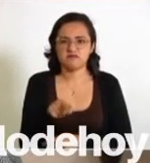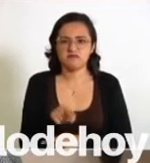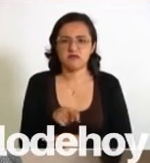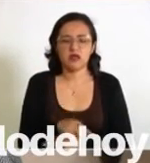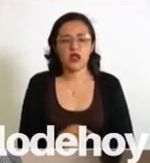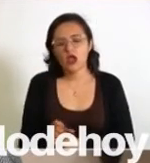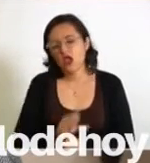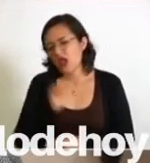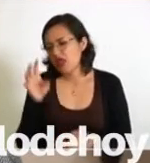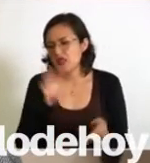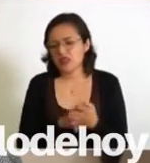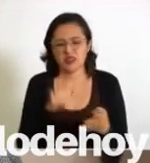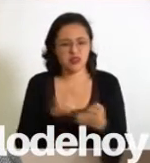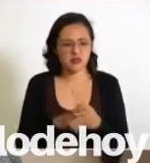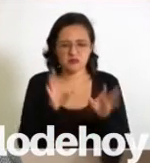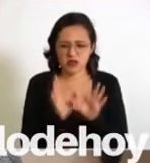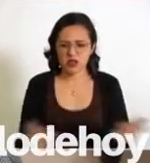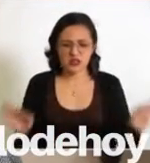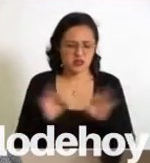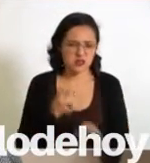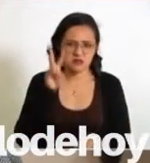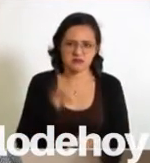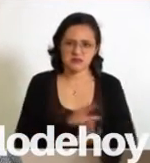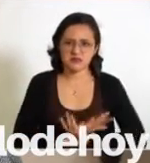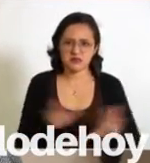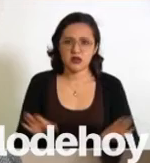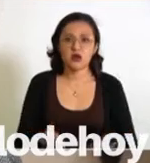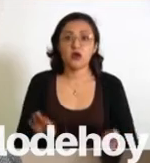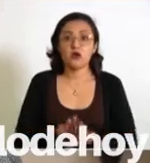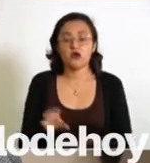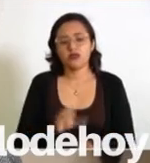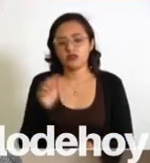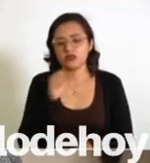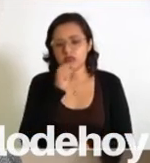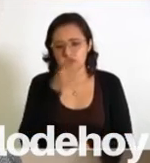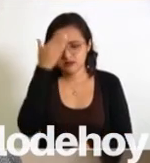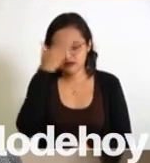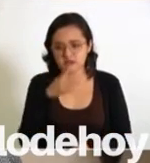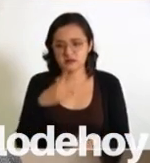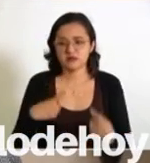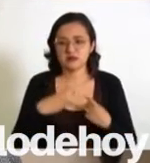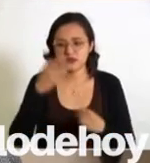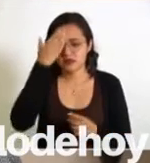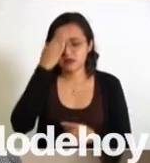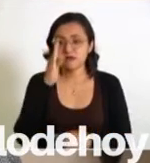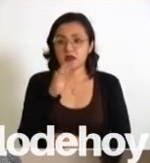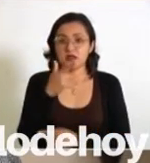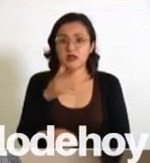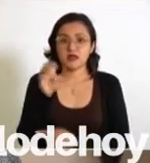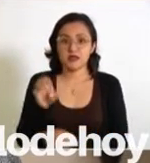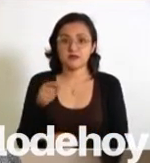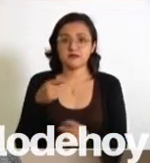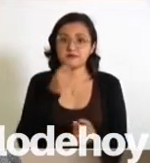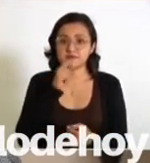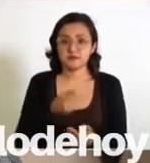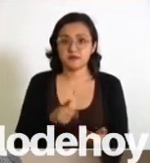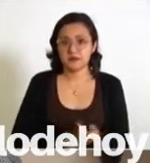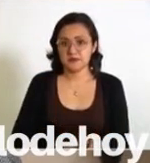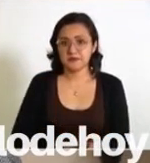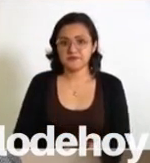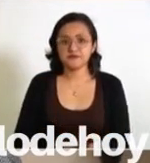y muchas otras detenciones muy importantes como otra que seguramente dará a conocer la fiscalía general del estado